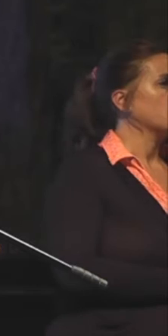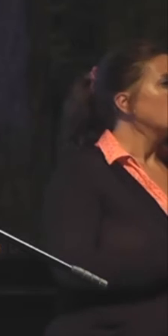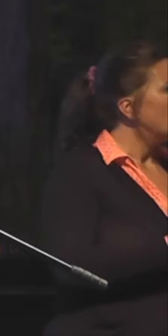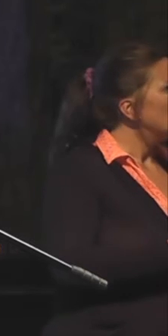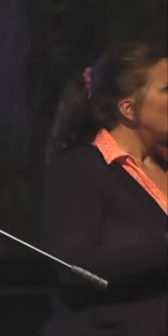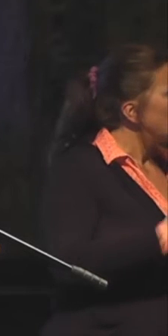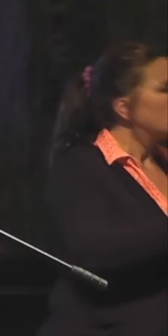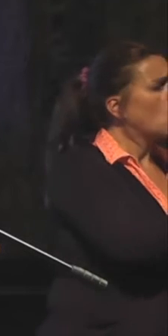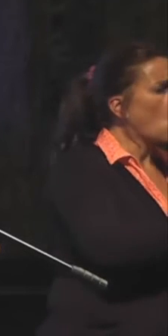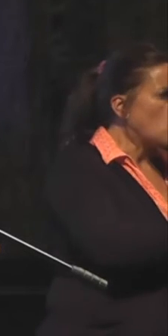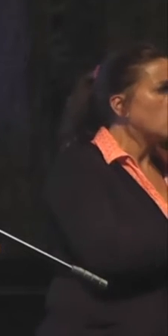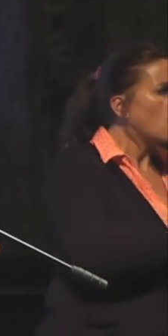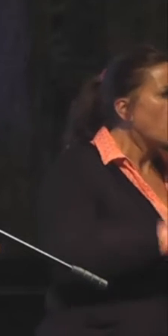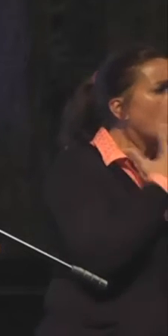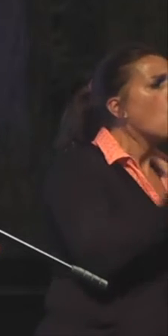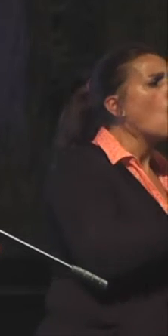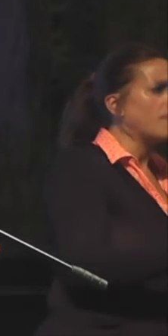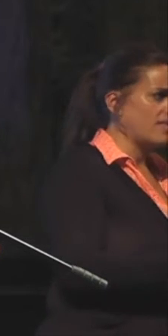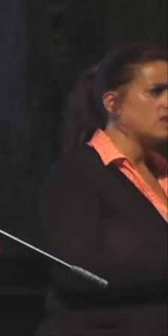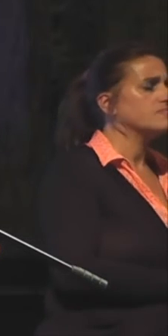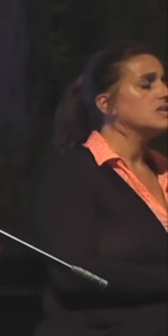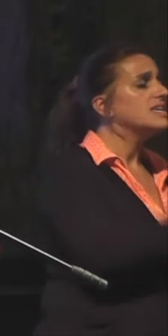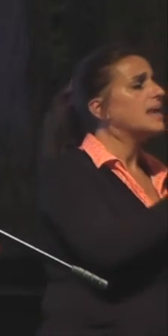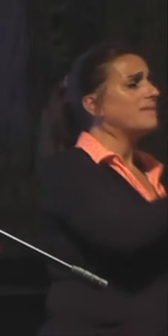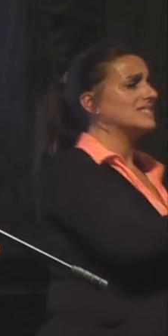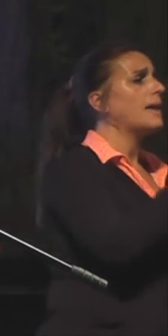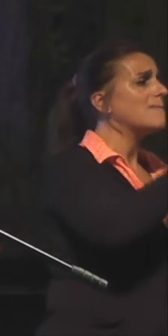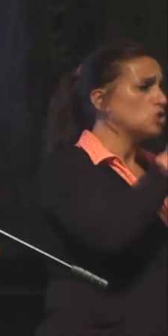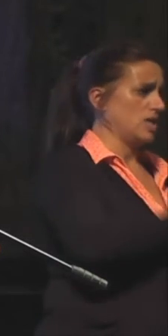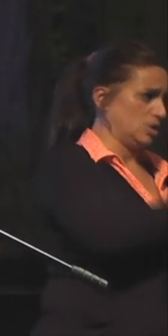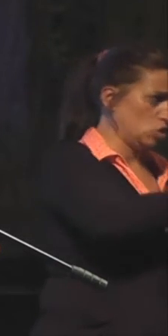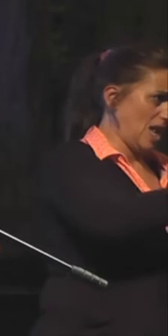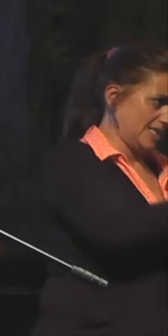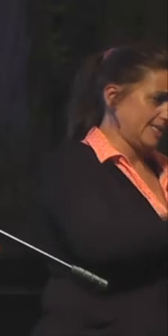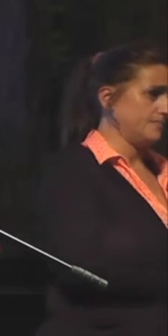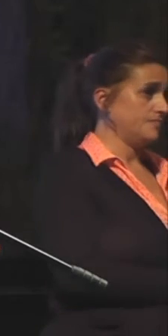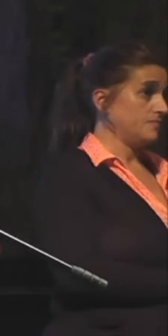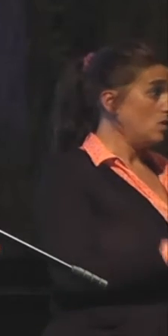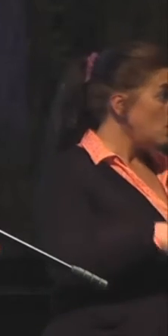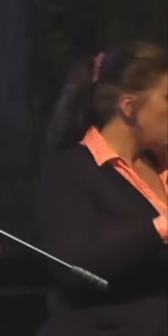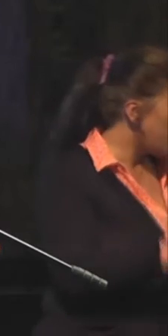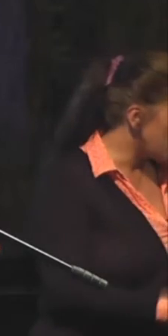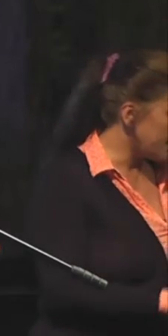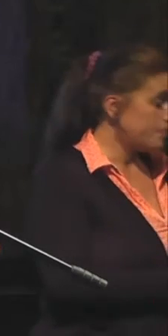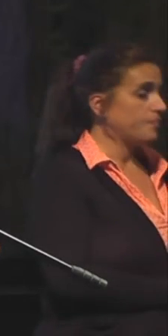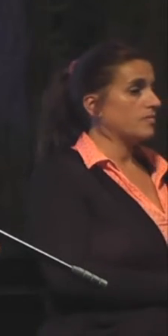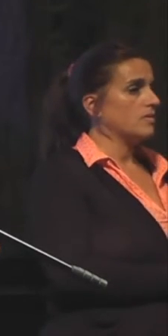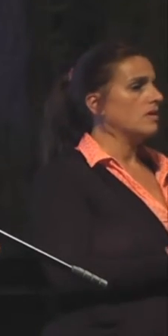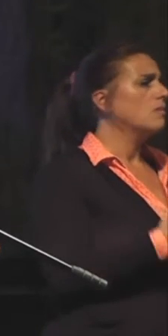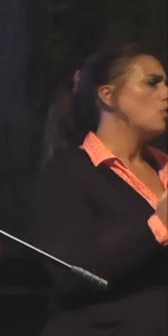gran entender comprender y representar las mayorías sociales porque porque todos sabemos que